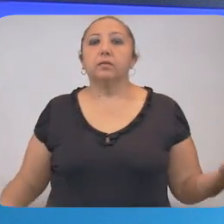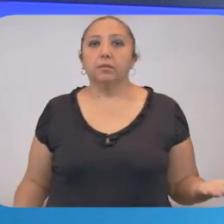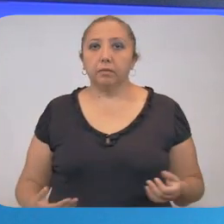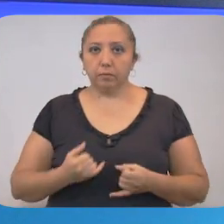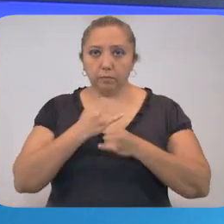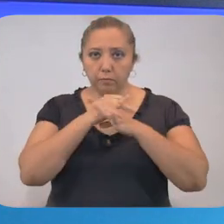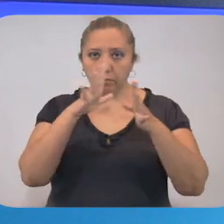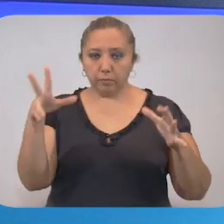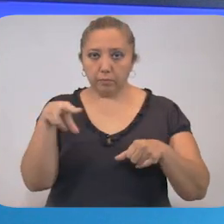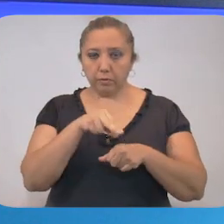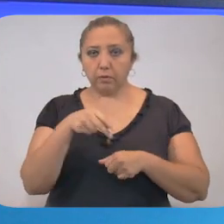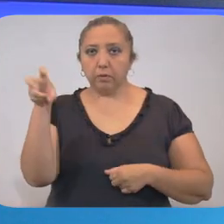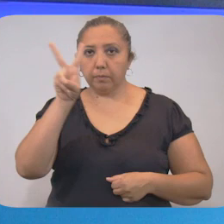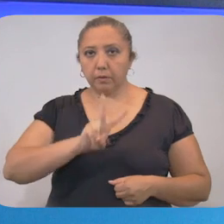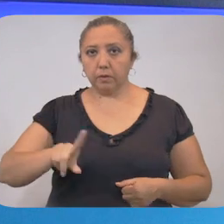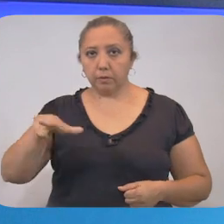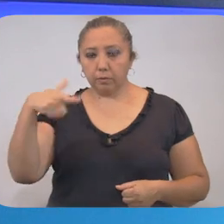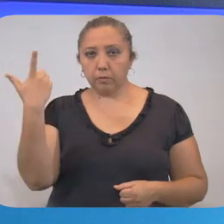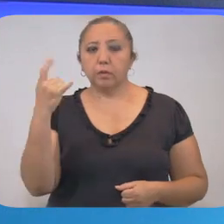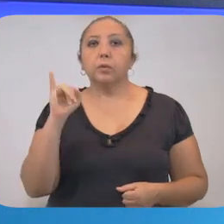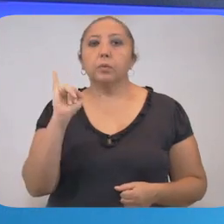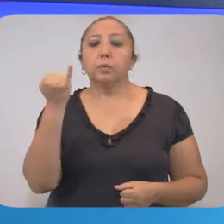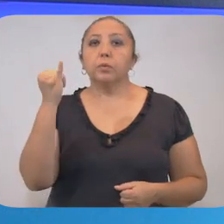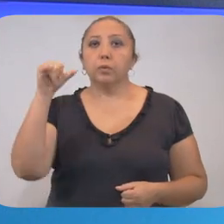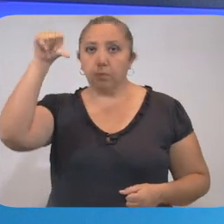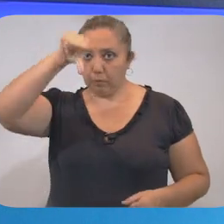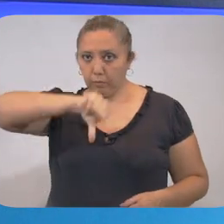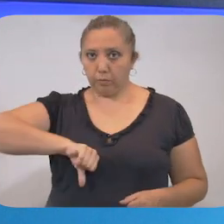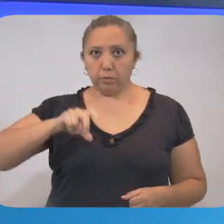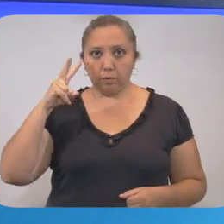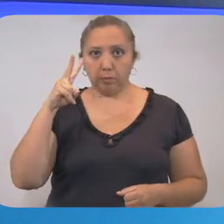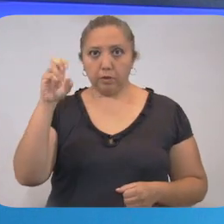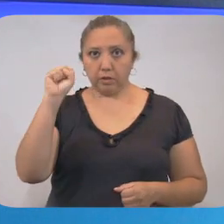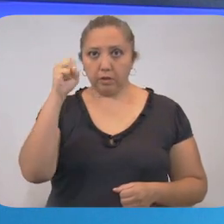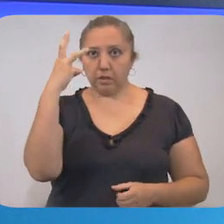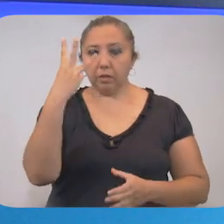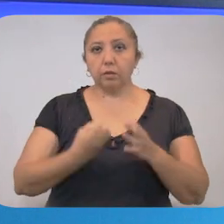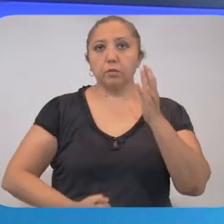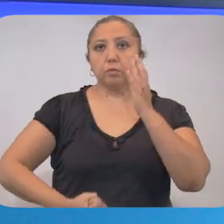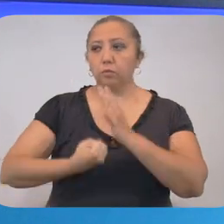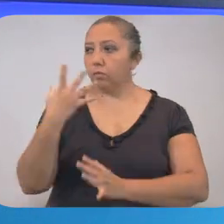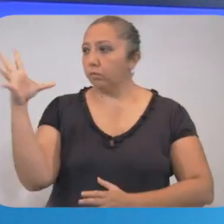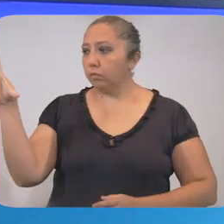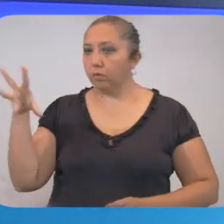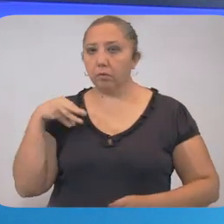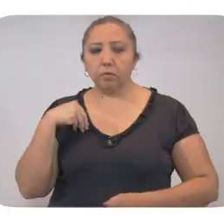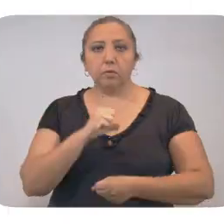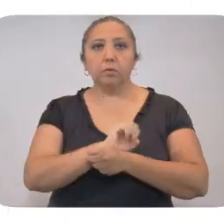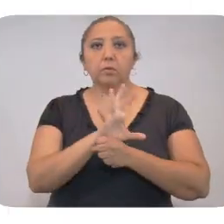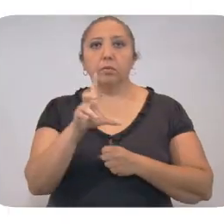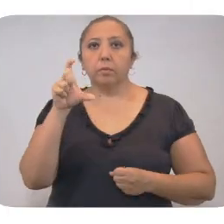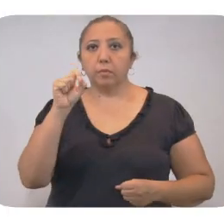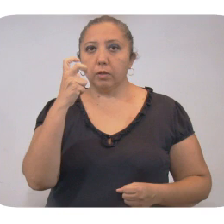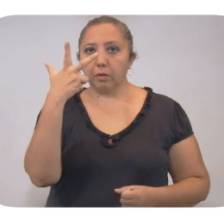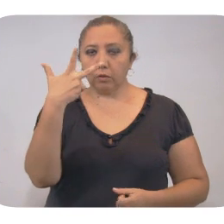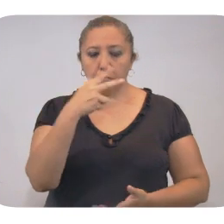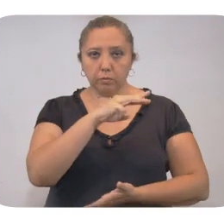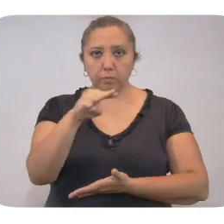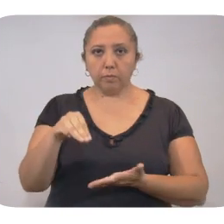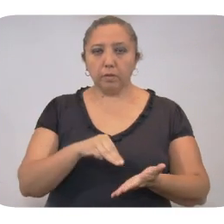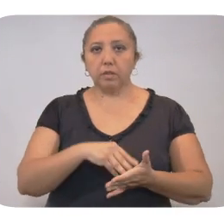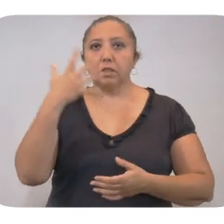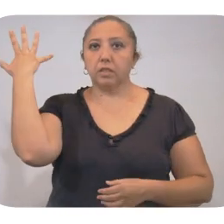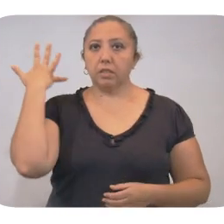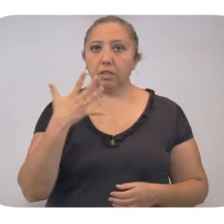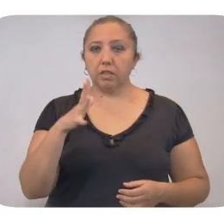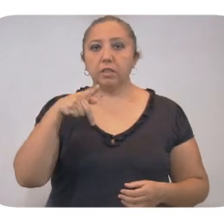el parte médico de este viernes 12 de junio. Hoy se detectaron 63 nuevos contagios de coronavirus, 28 en Mérida, 10